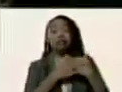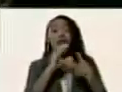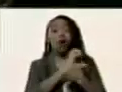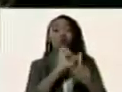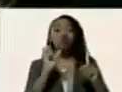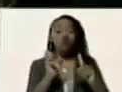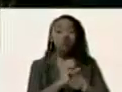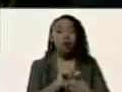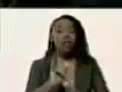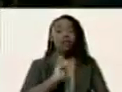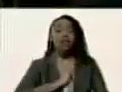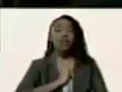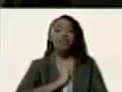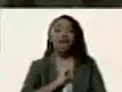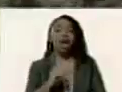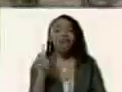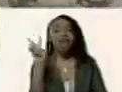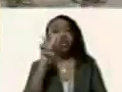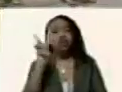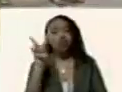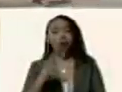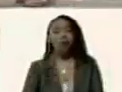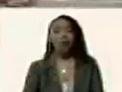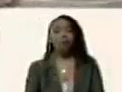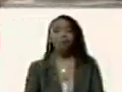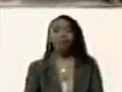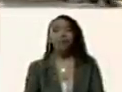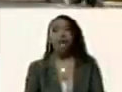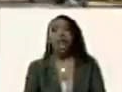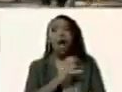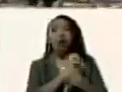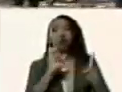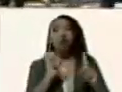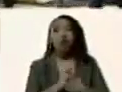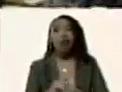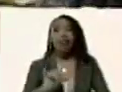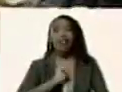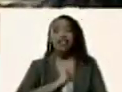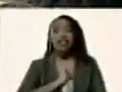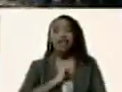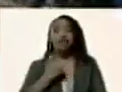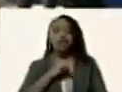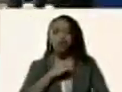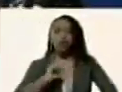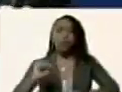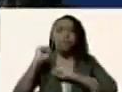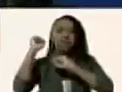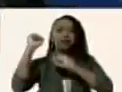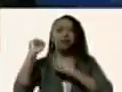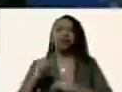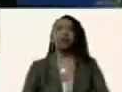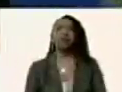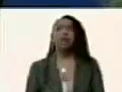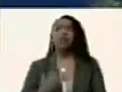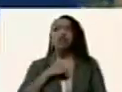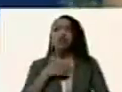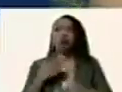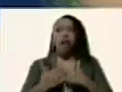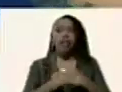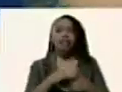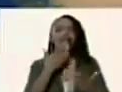la identidad de Venezuela. Con la cultura y la identidad venceremos. Bueno, vamos entonces adelante.